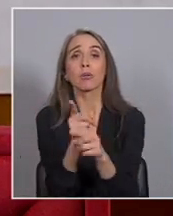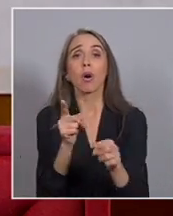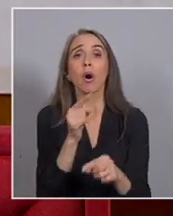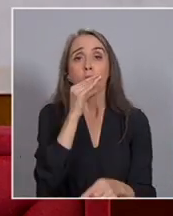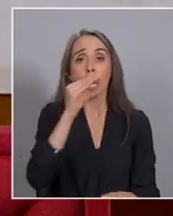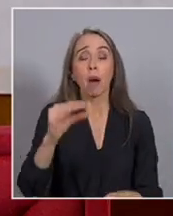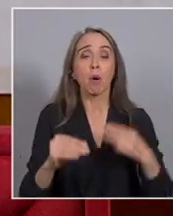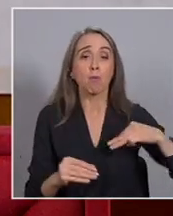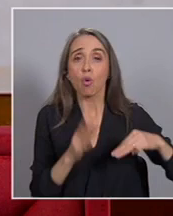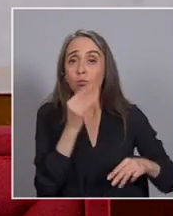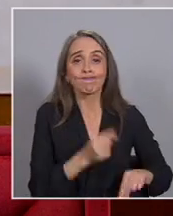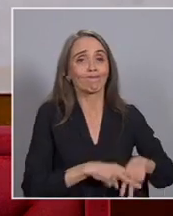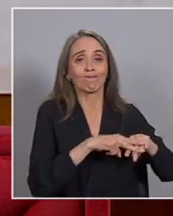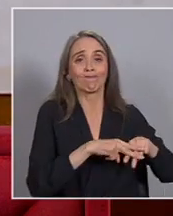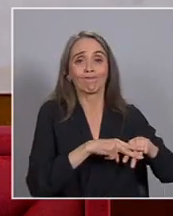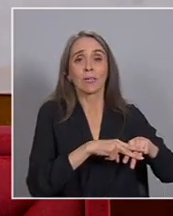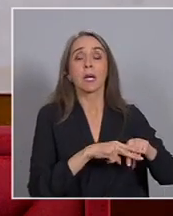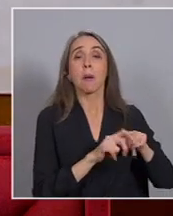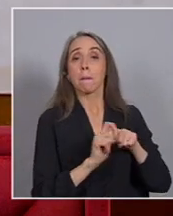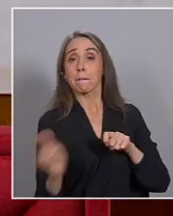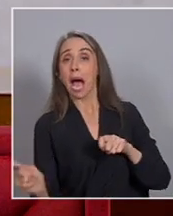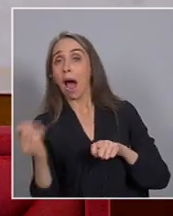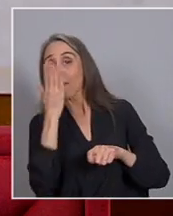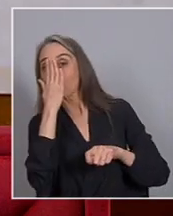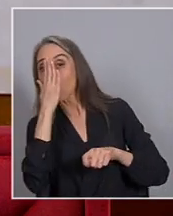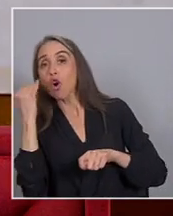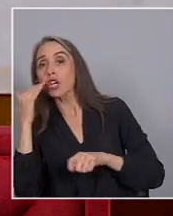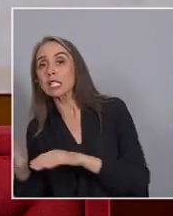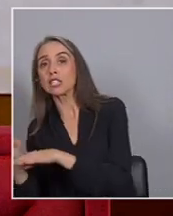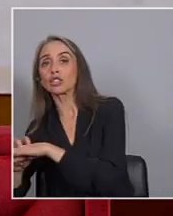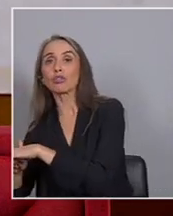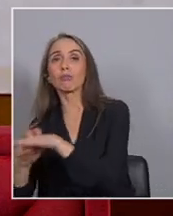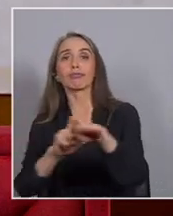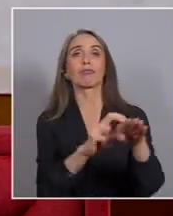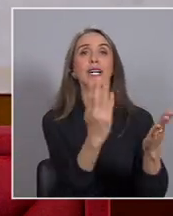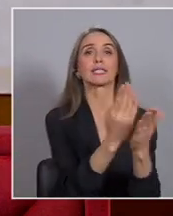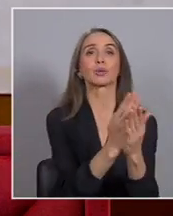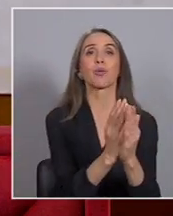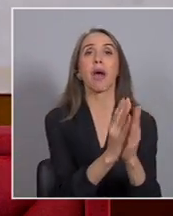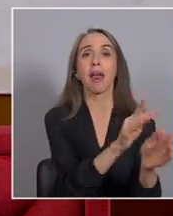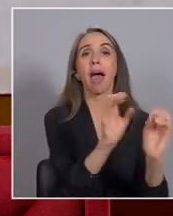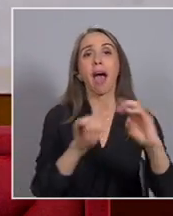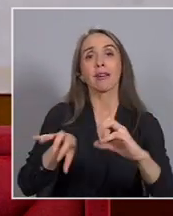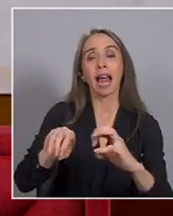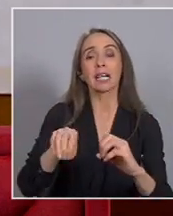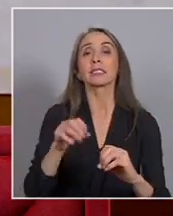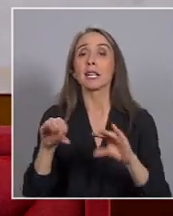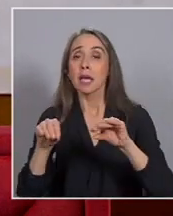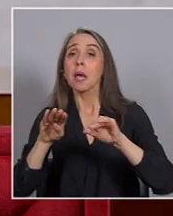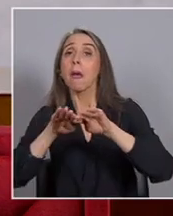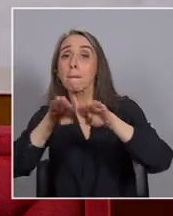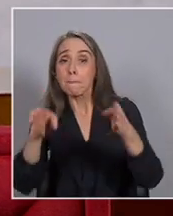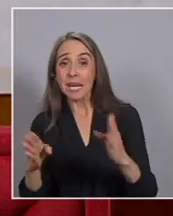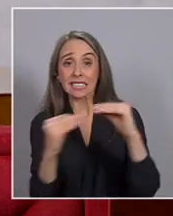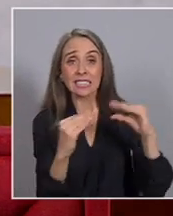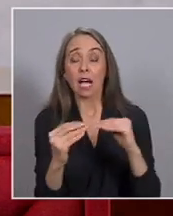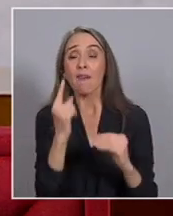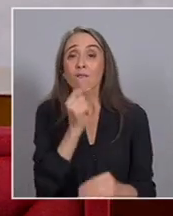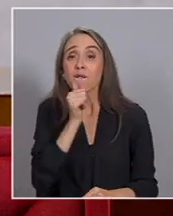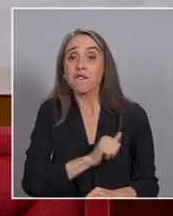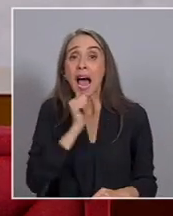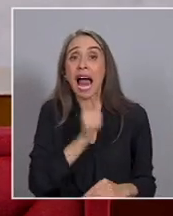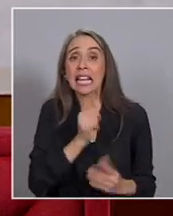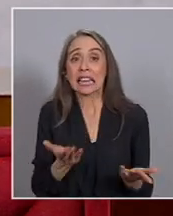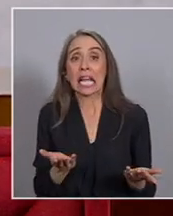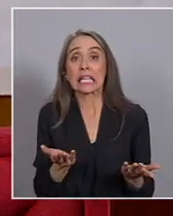municipios para asegurar que los niños puedan ir a clase. Y por lo tanto he instruido la conformación de una mesa para encontrar una solución a este déficit